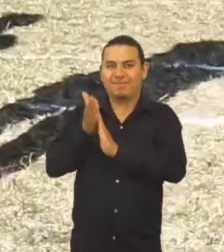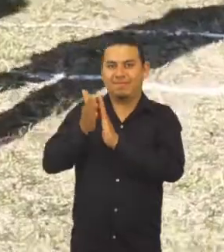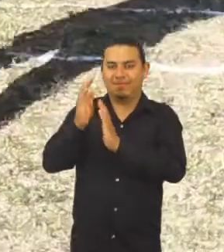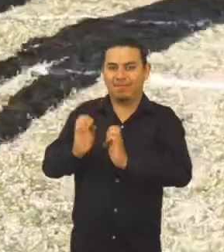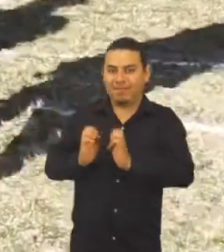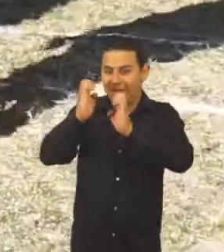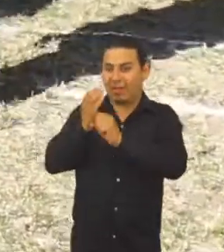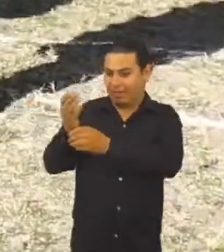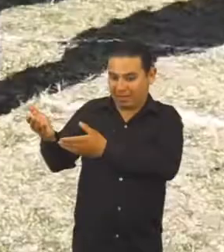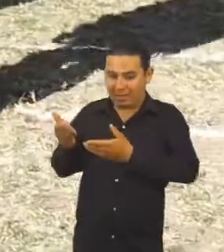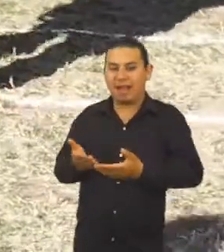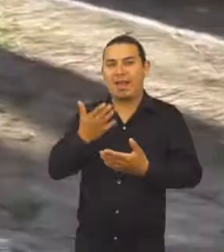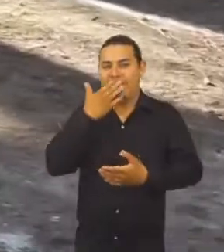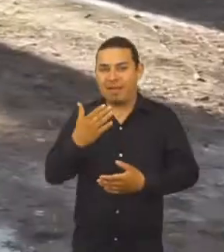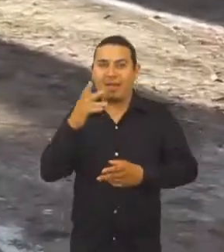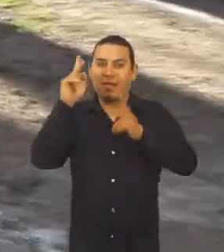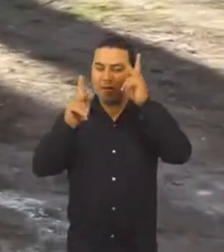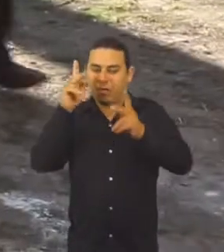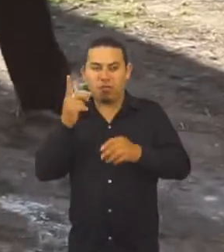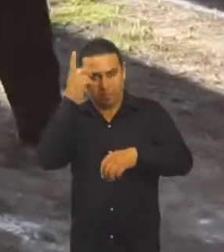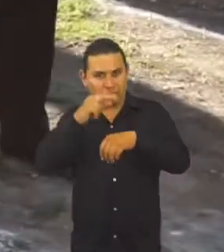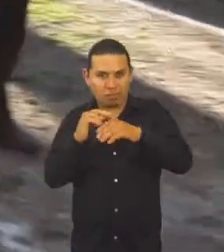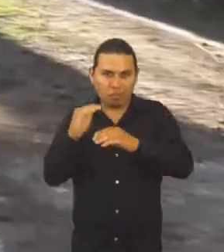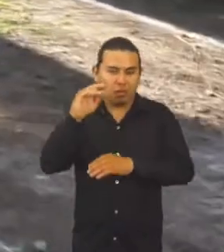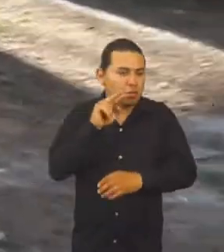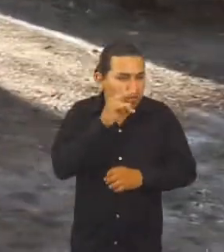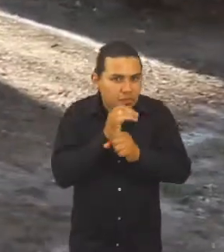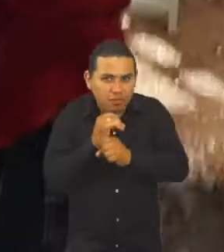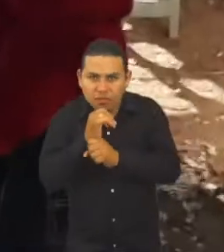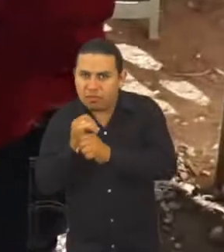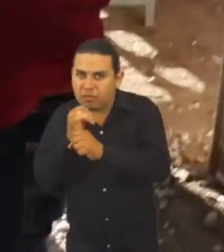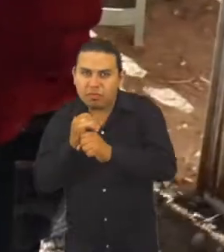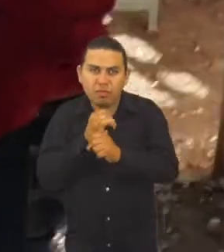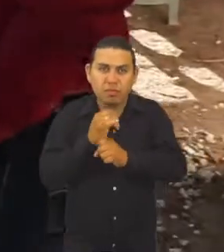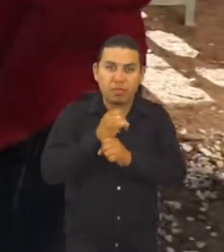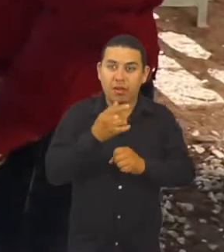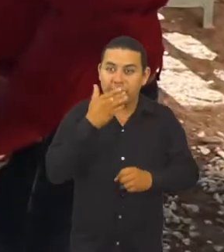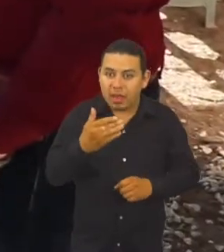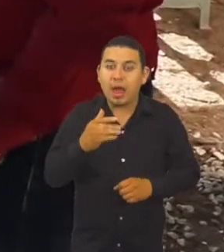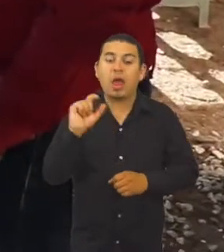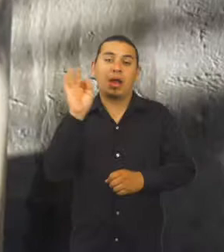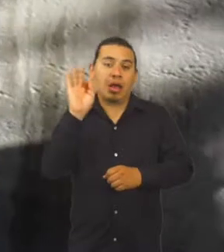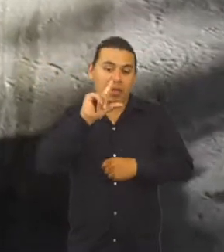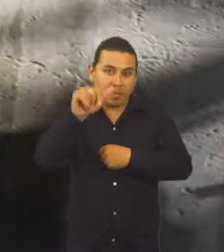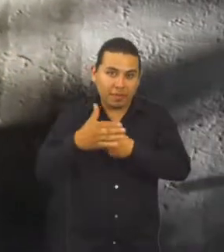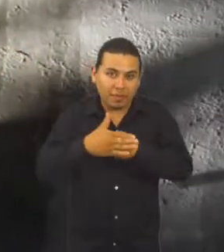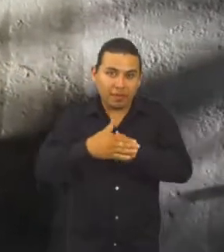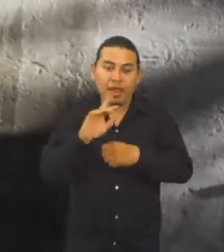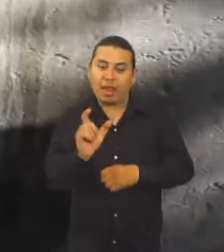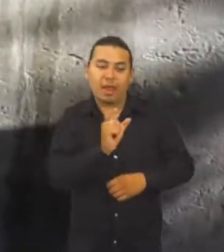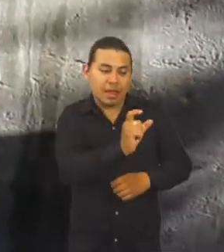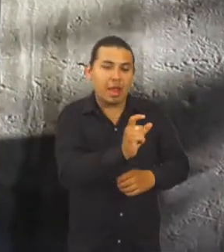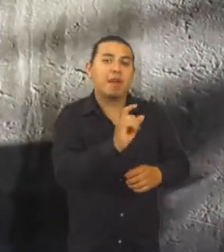momento hizo una visita o inspección a la construcción de las cafeterías que esperemos próximamente estén en servicio